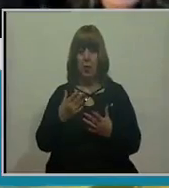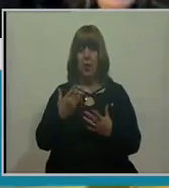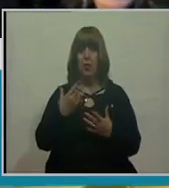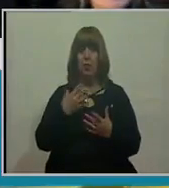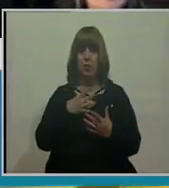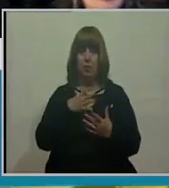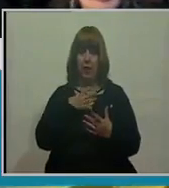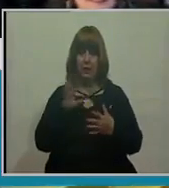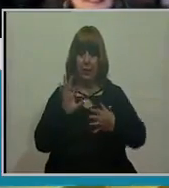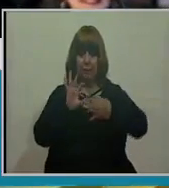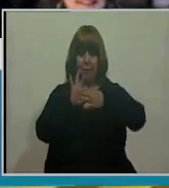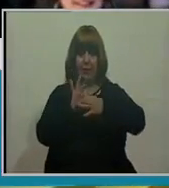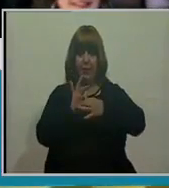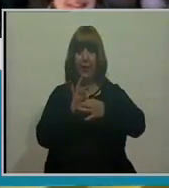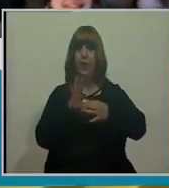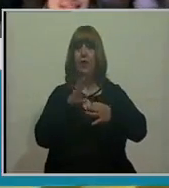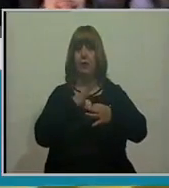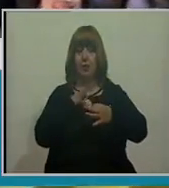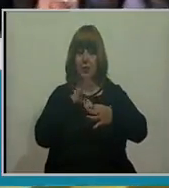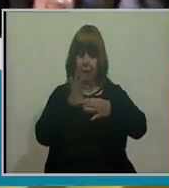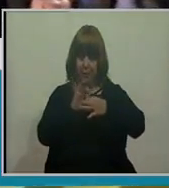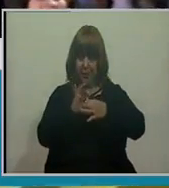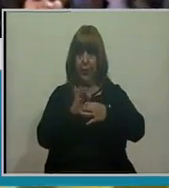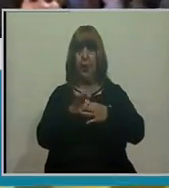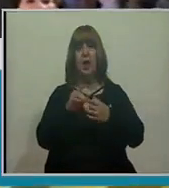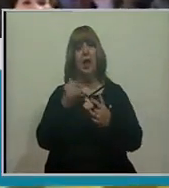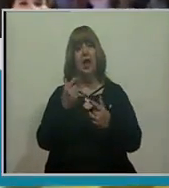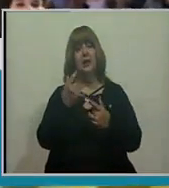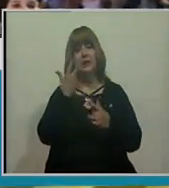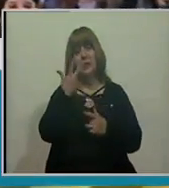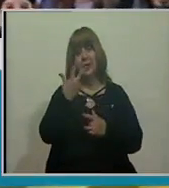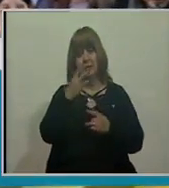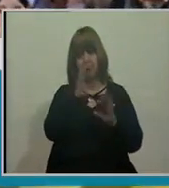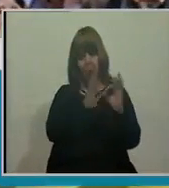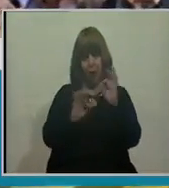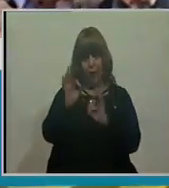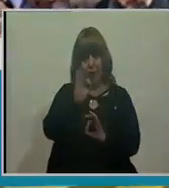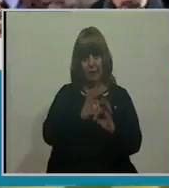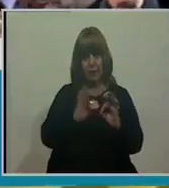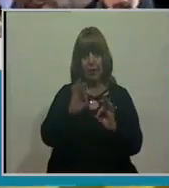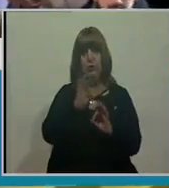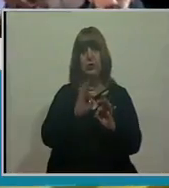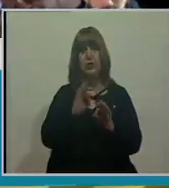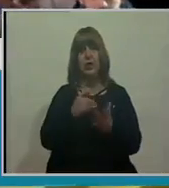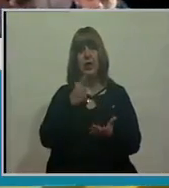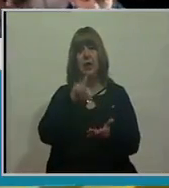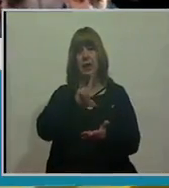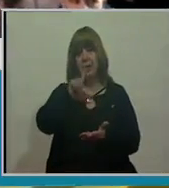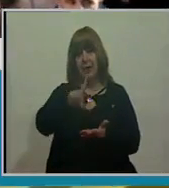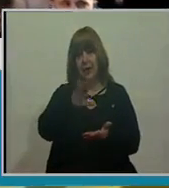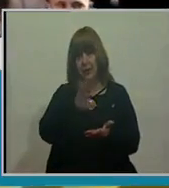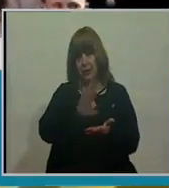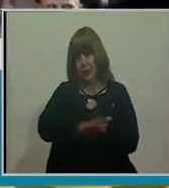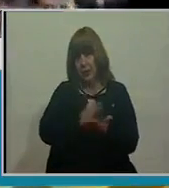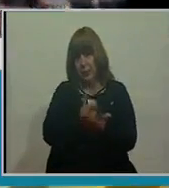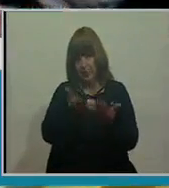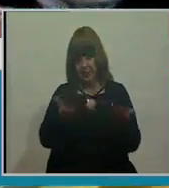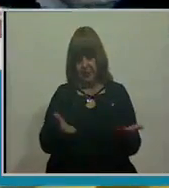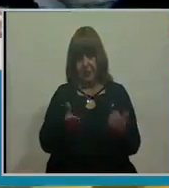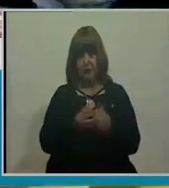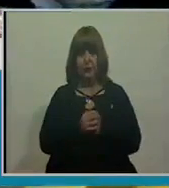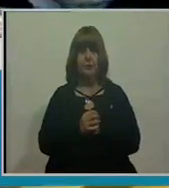integral por casos de violación. Y hay tres proyectos que están dando vuelta allí en la legislatura provincial.